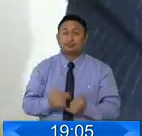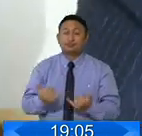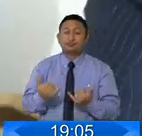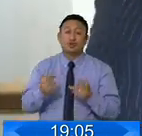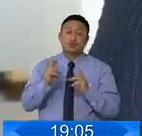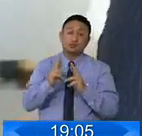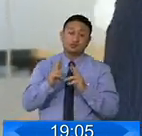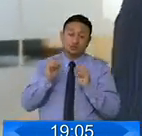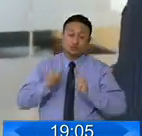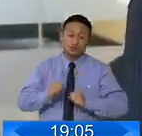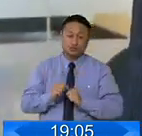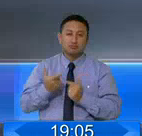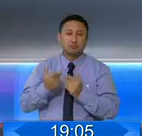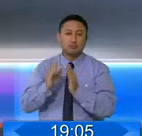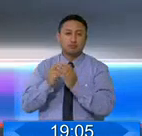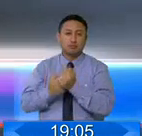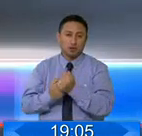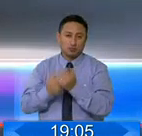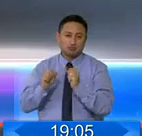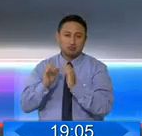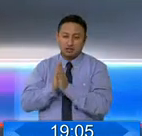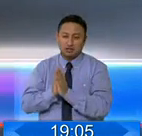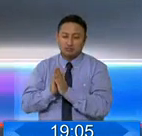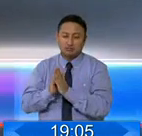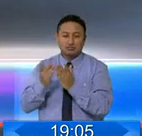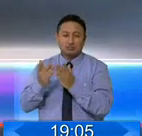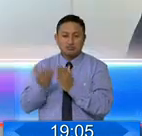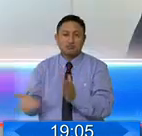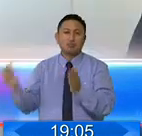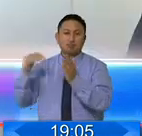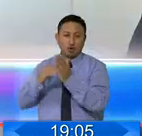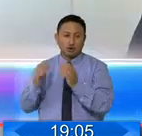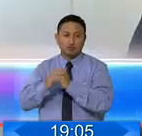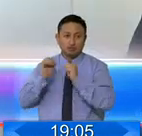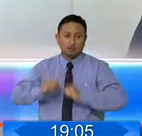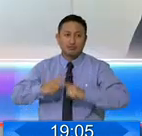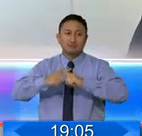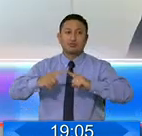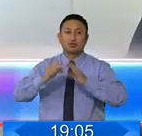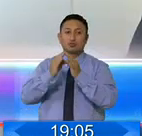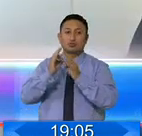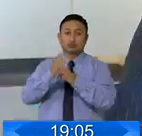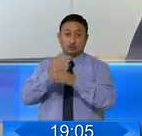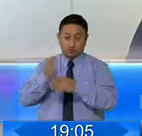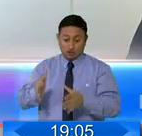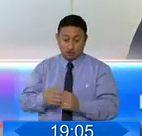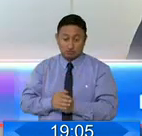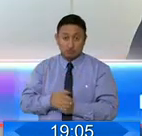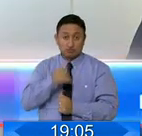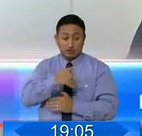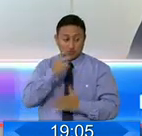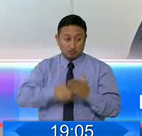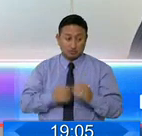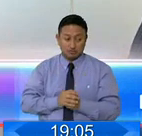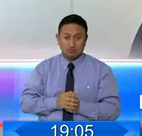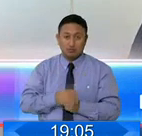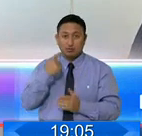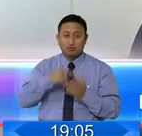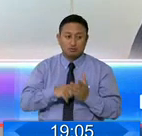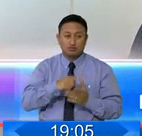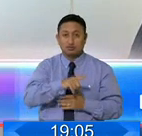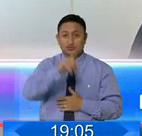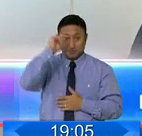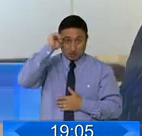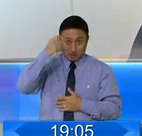que con el recurso de repetición se puedan sancionar a exfuncionarios. Por lo menos que devuelvan toda la plata pública que utilizaron para este tema. Porque